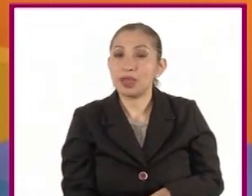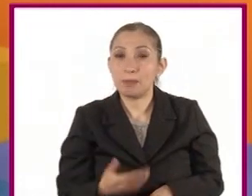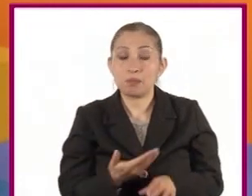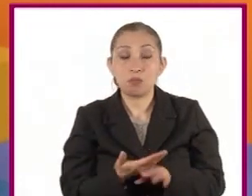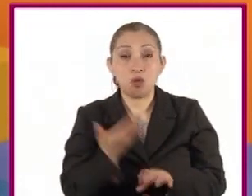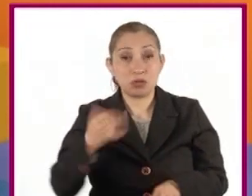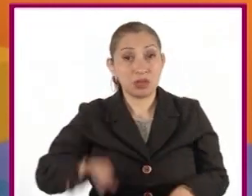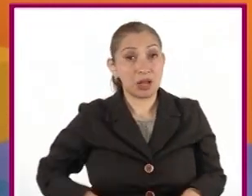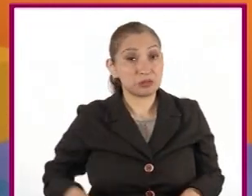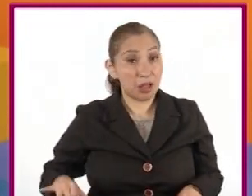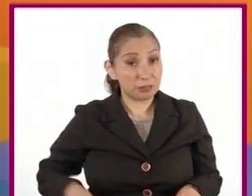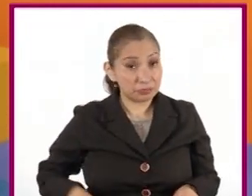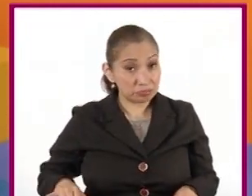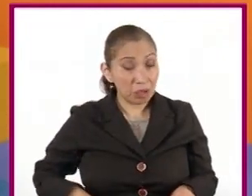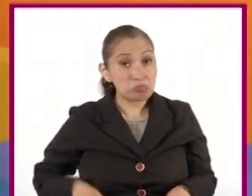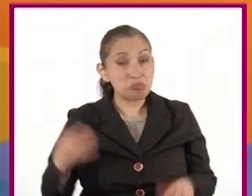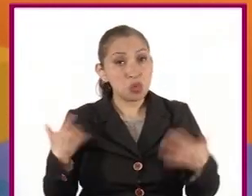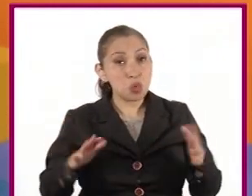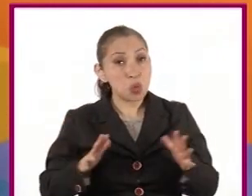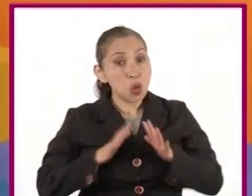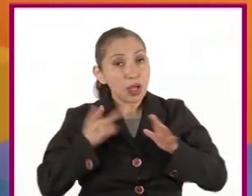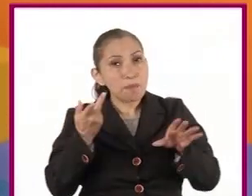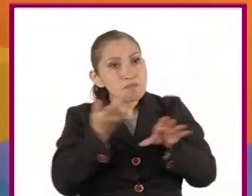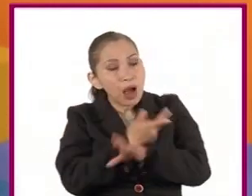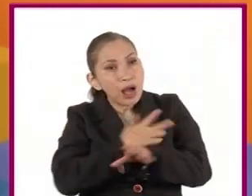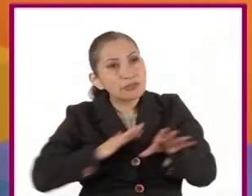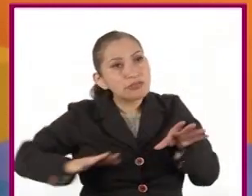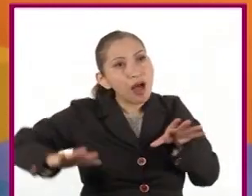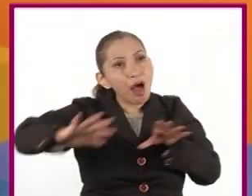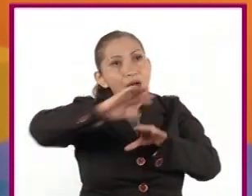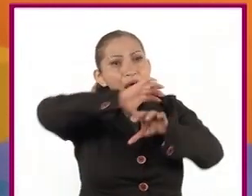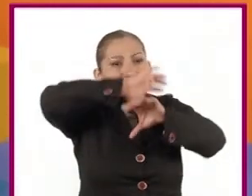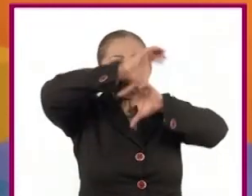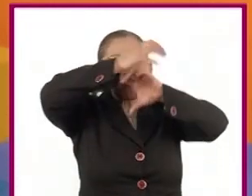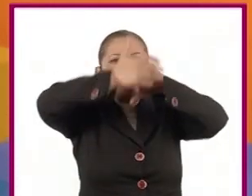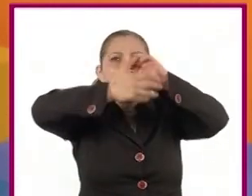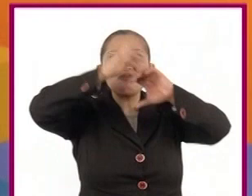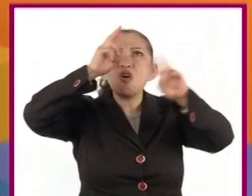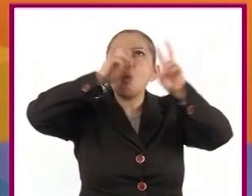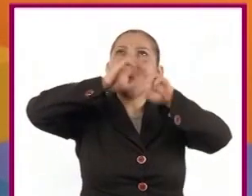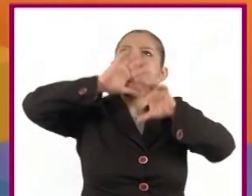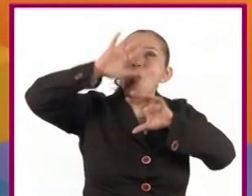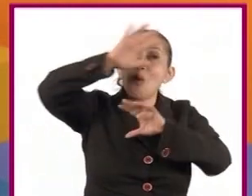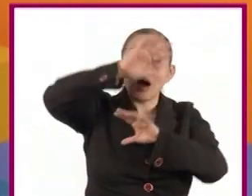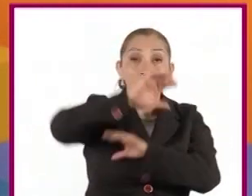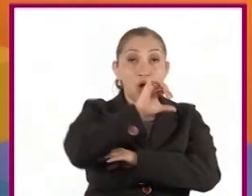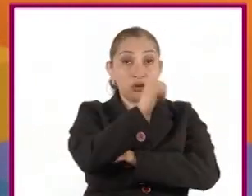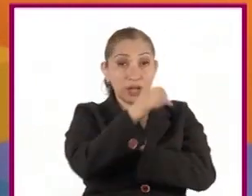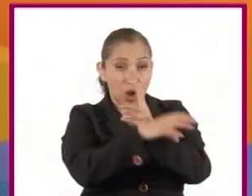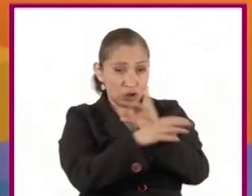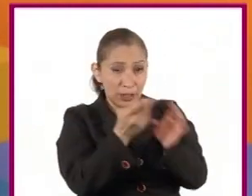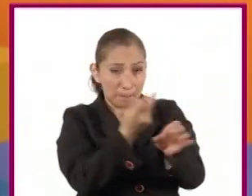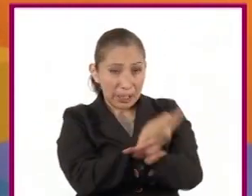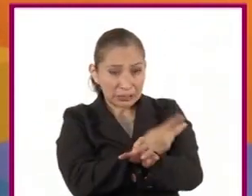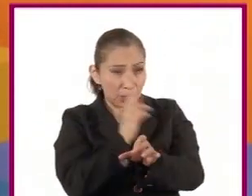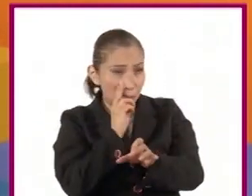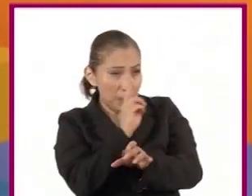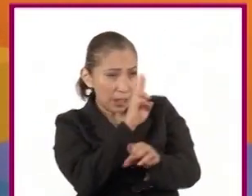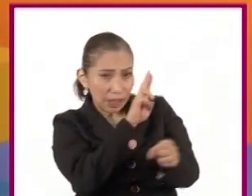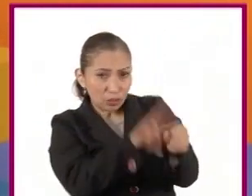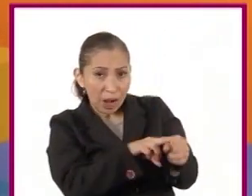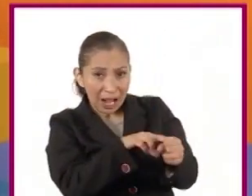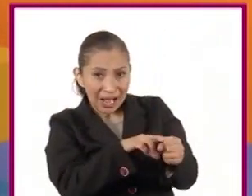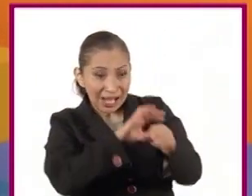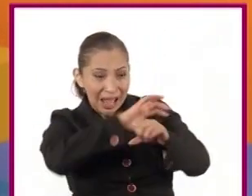sumamente interesante. Es increíble lo que sucede en la atmósfera, maestra. Otro fenómeno meteorológico que ocurre en